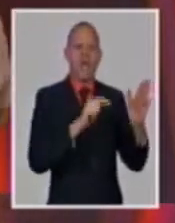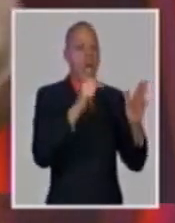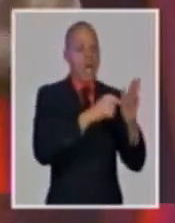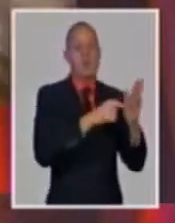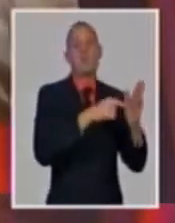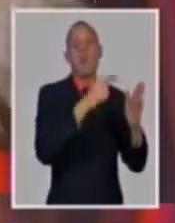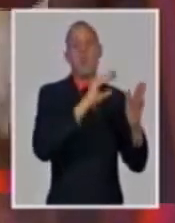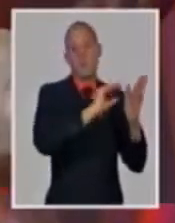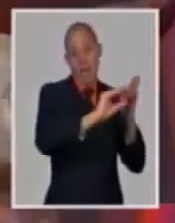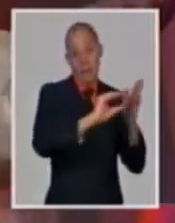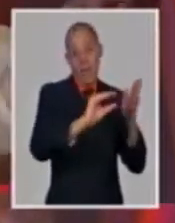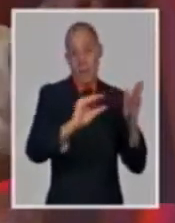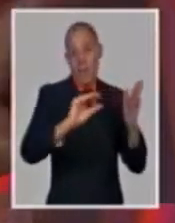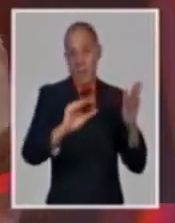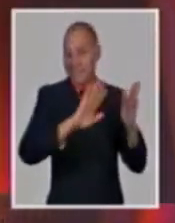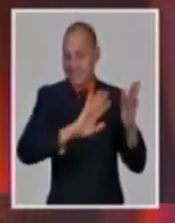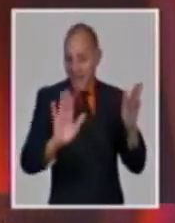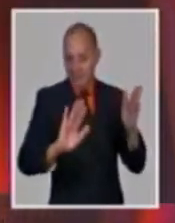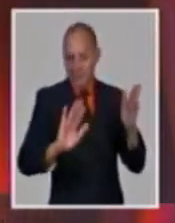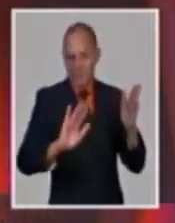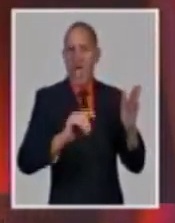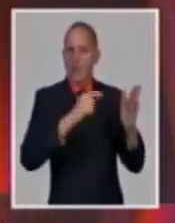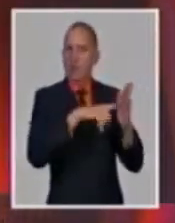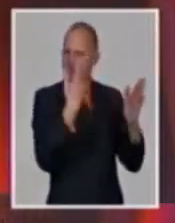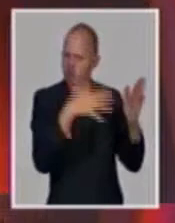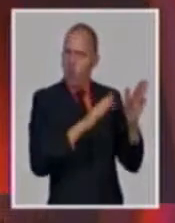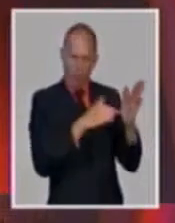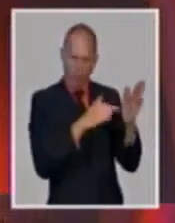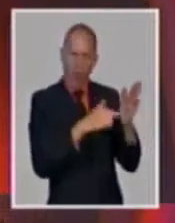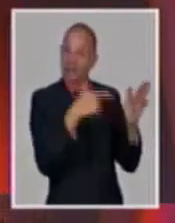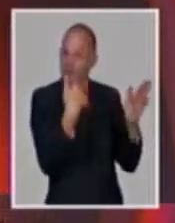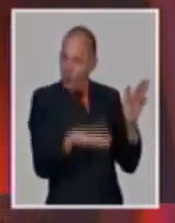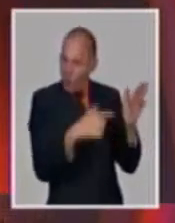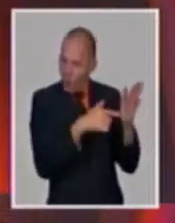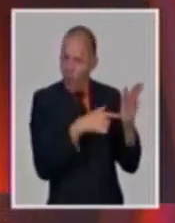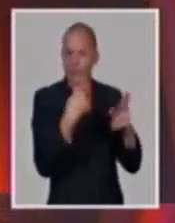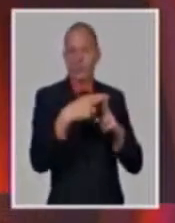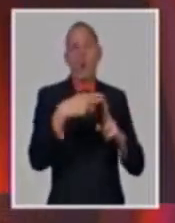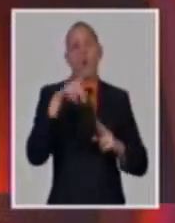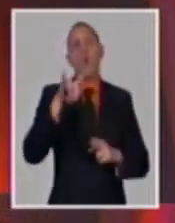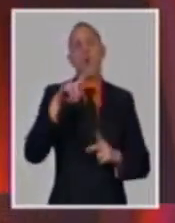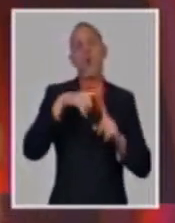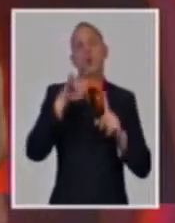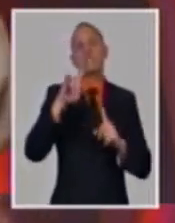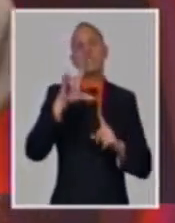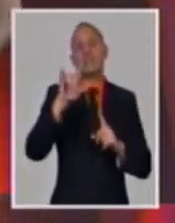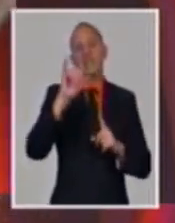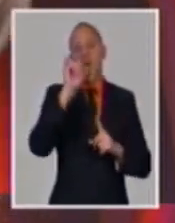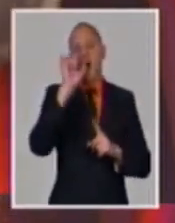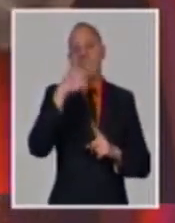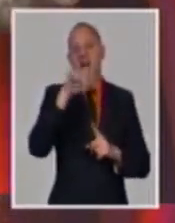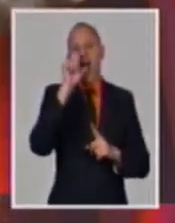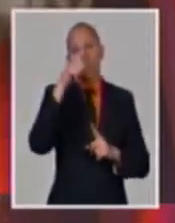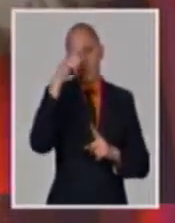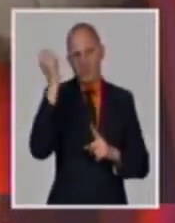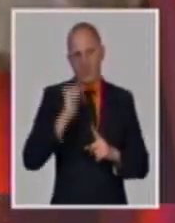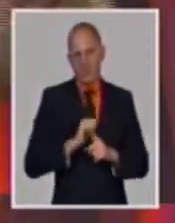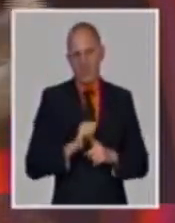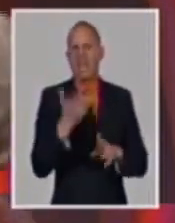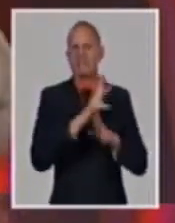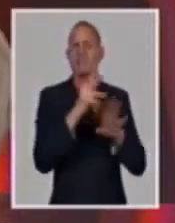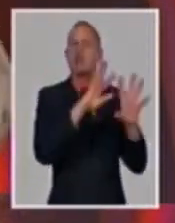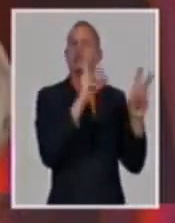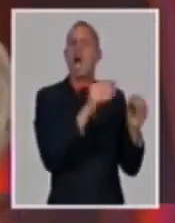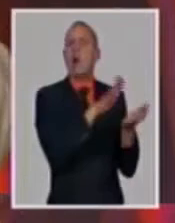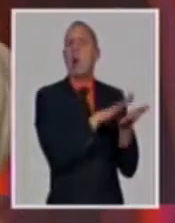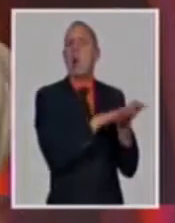es más chiquita, porque ya la utilidad fue la más chiquita, el 50% la retiene la empresa y el 50% va para el presupuesto del